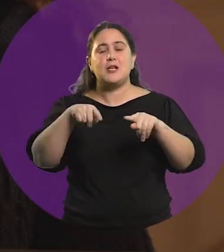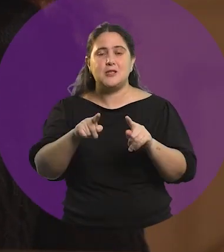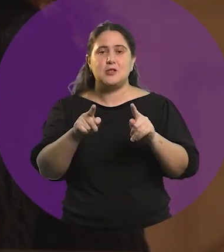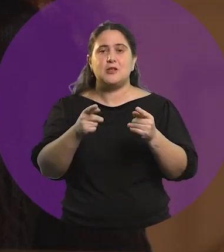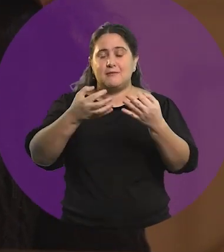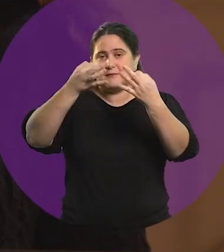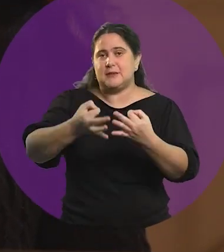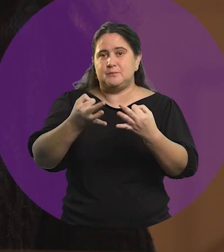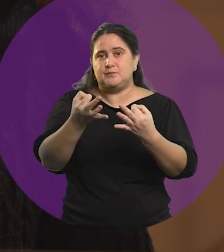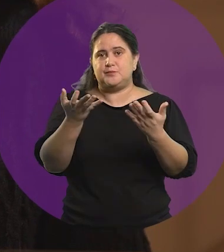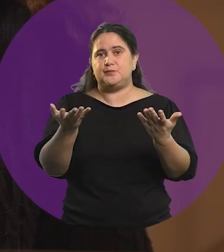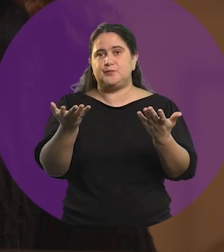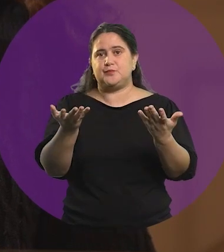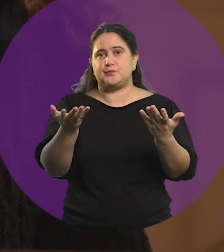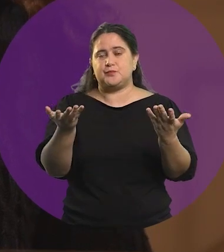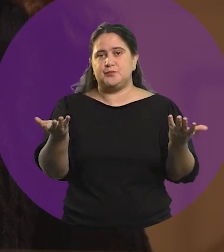bueno, realmente